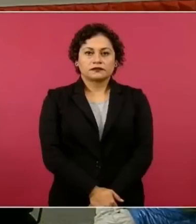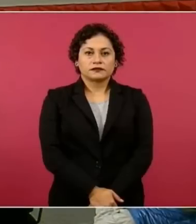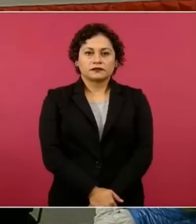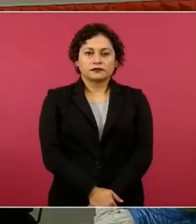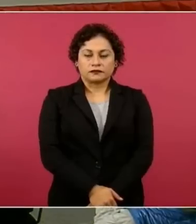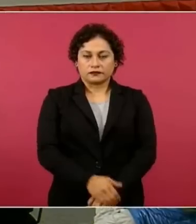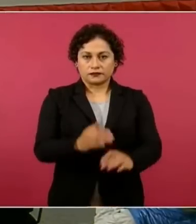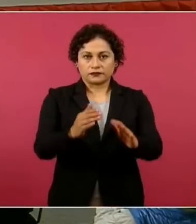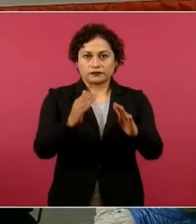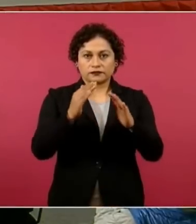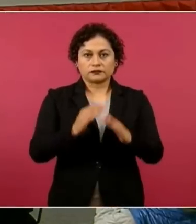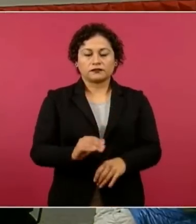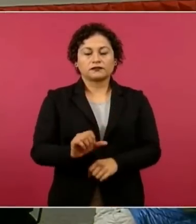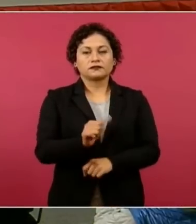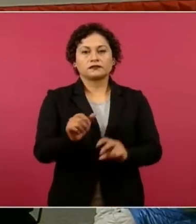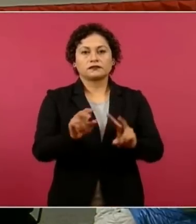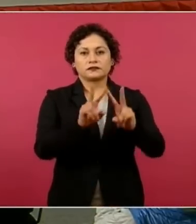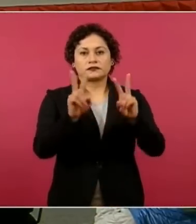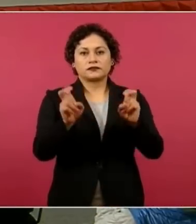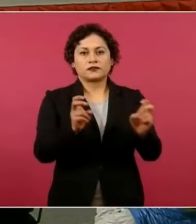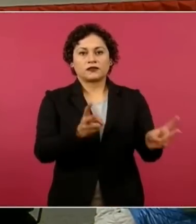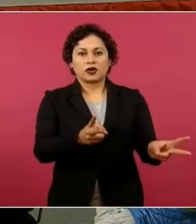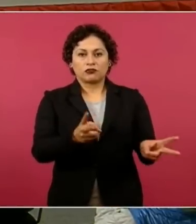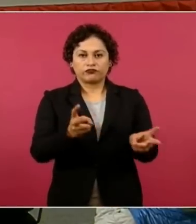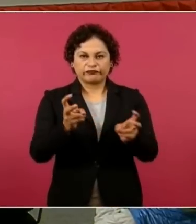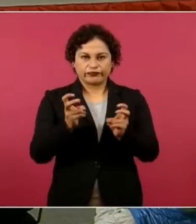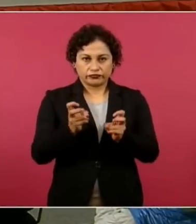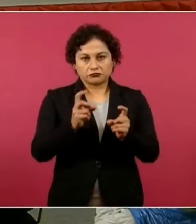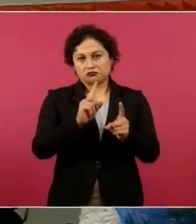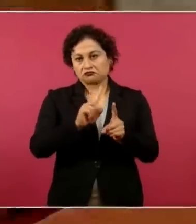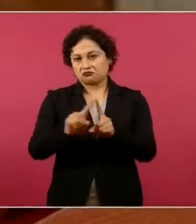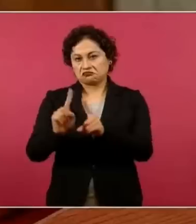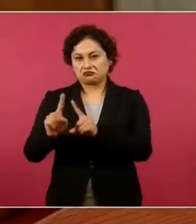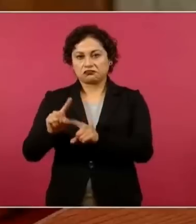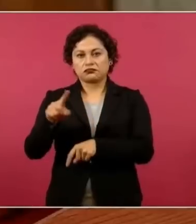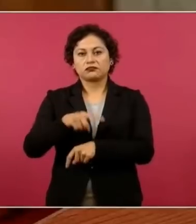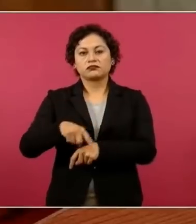Adelante. El robo en general, 20% menos.